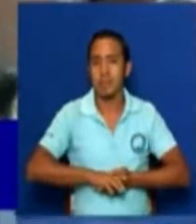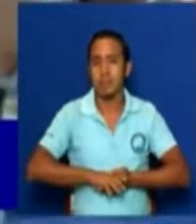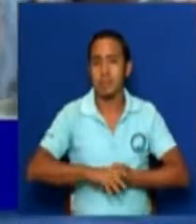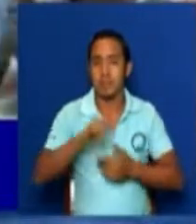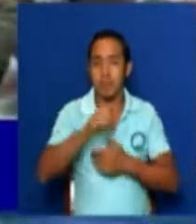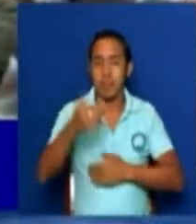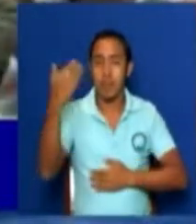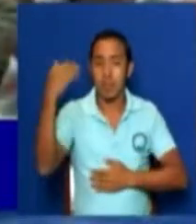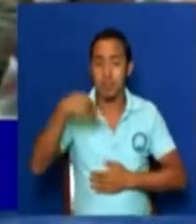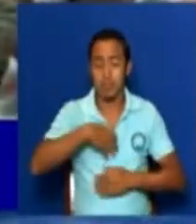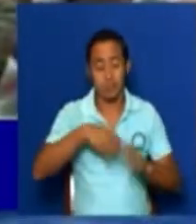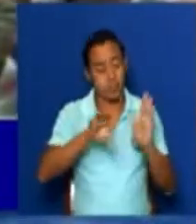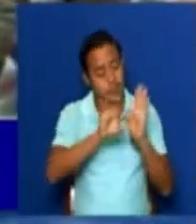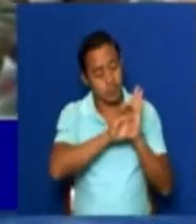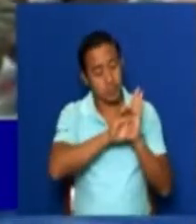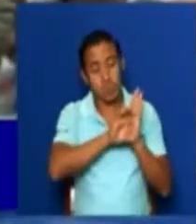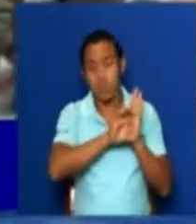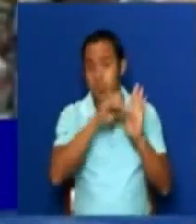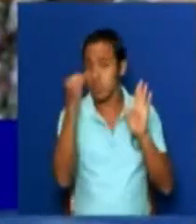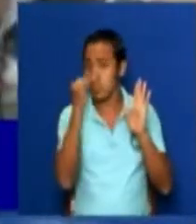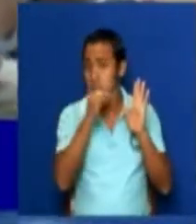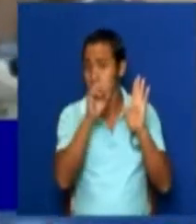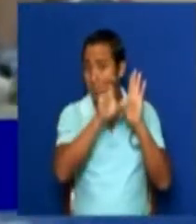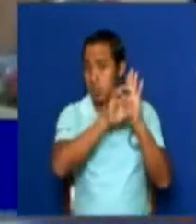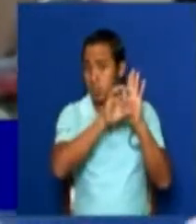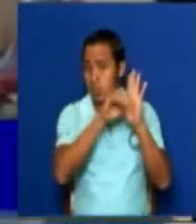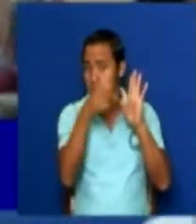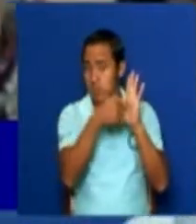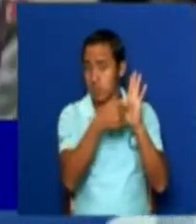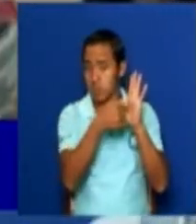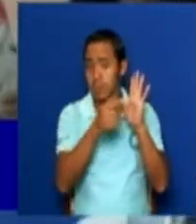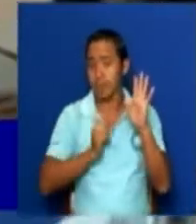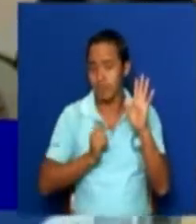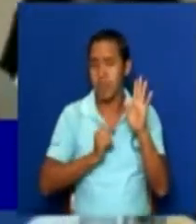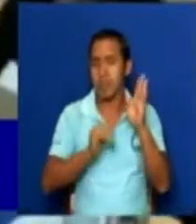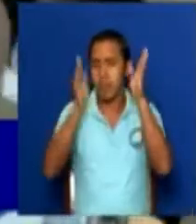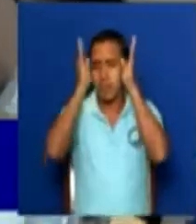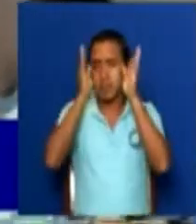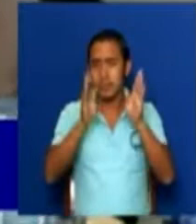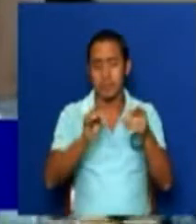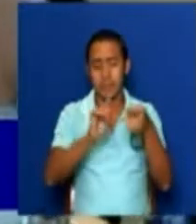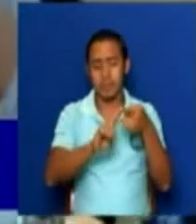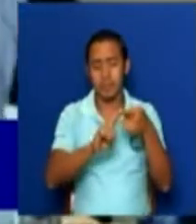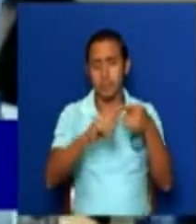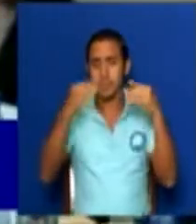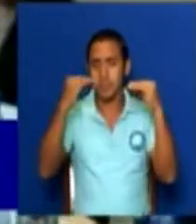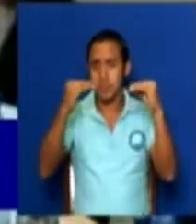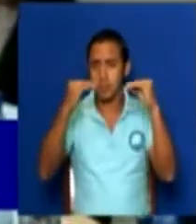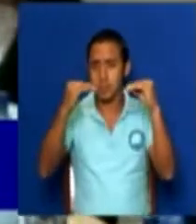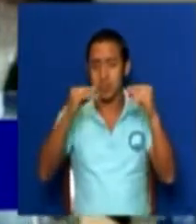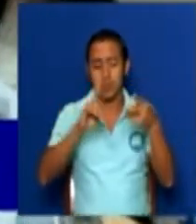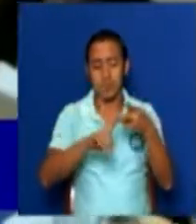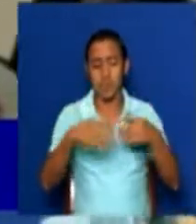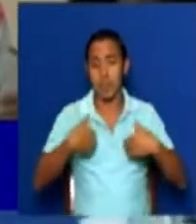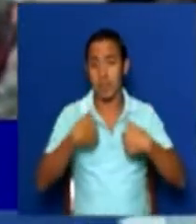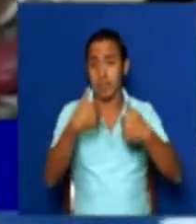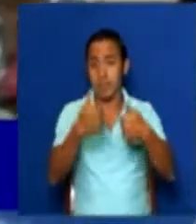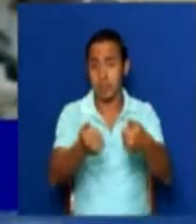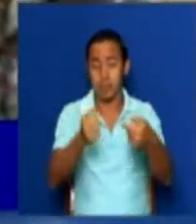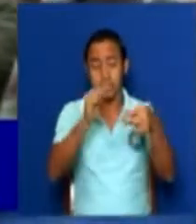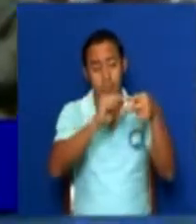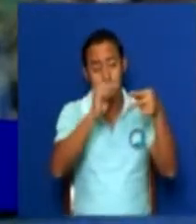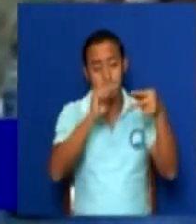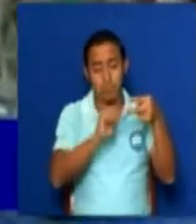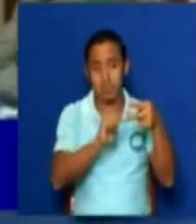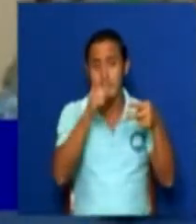Desde nuestra Constitución tenemos los servicios públicos. Educación y salud están